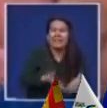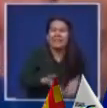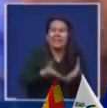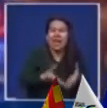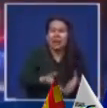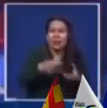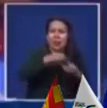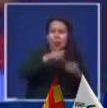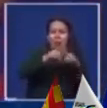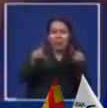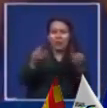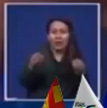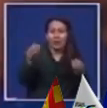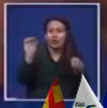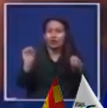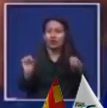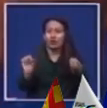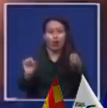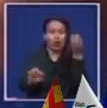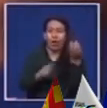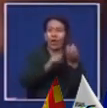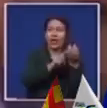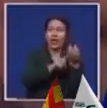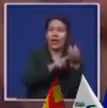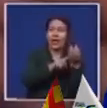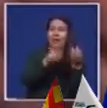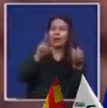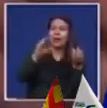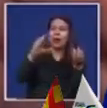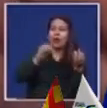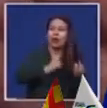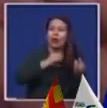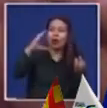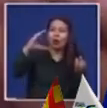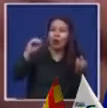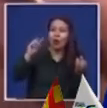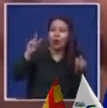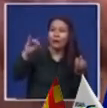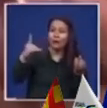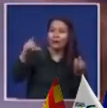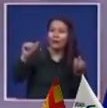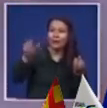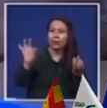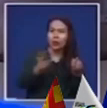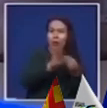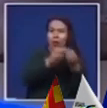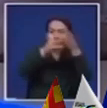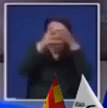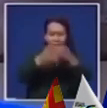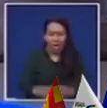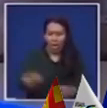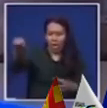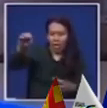diferencia entre estos 2 virus. Este es del coronavirus y este es el virus del sarampión. Es pesado, por ende, va a caer al piso. Y hagamos un